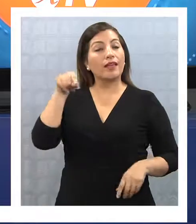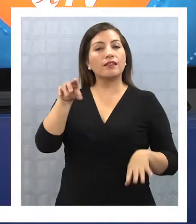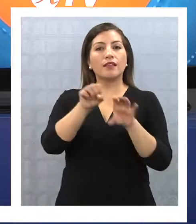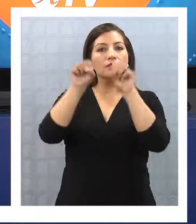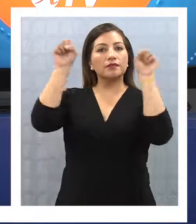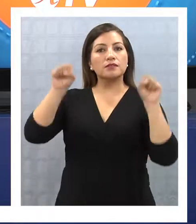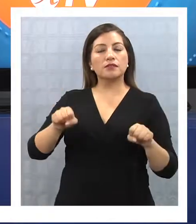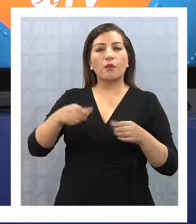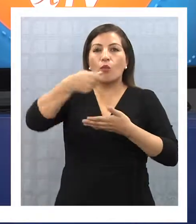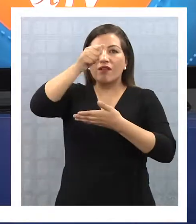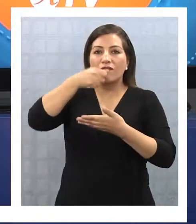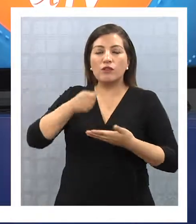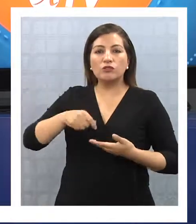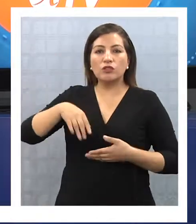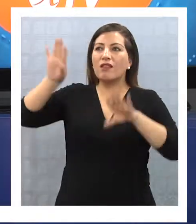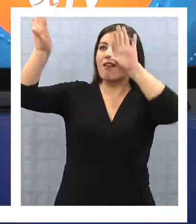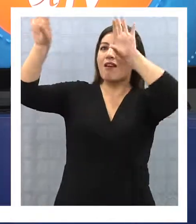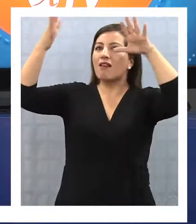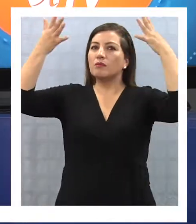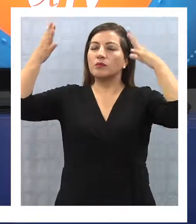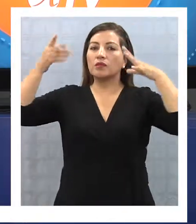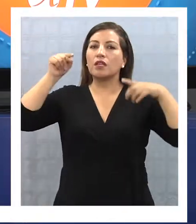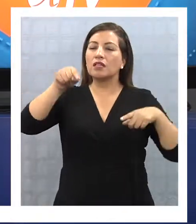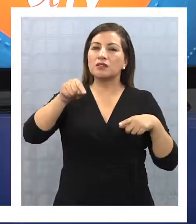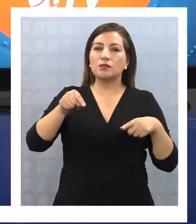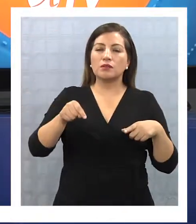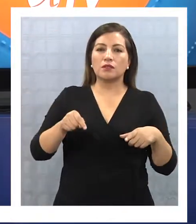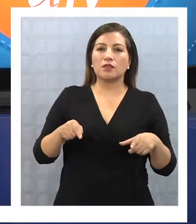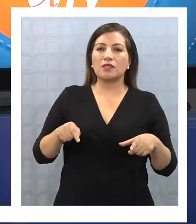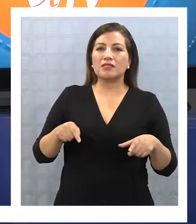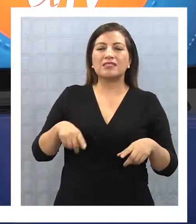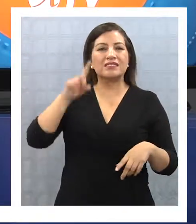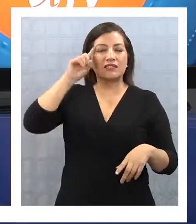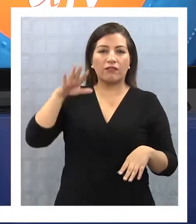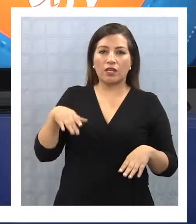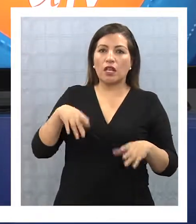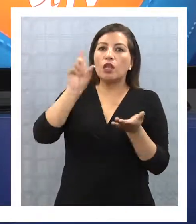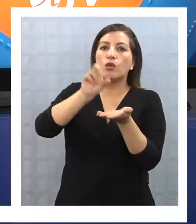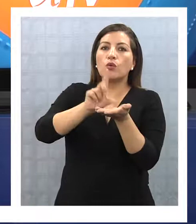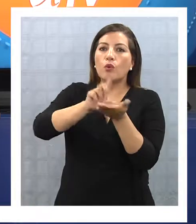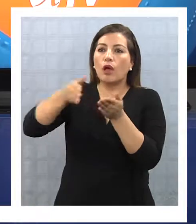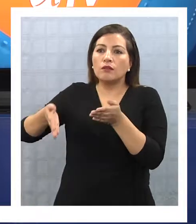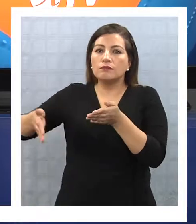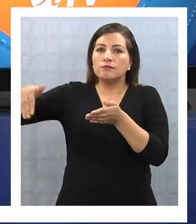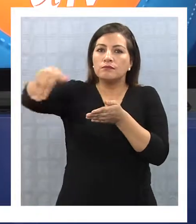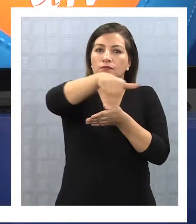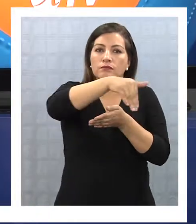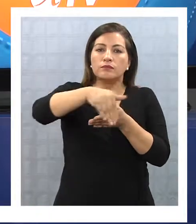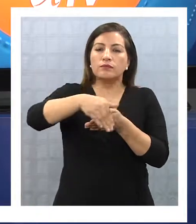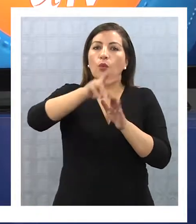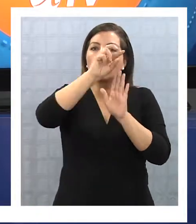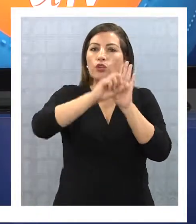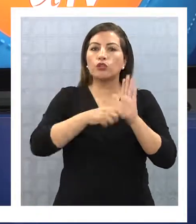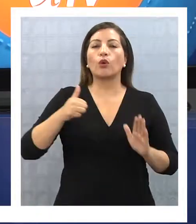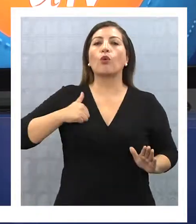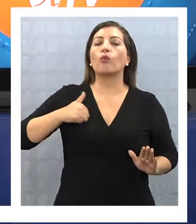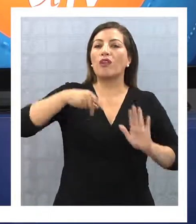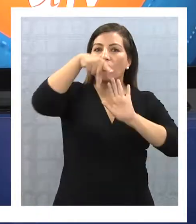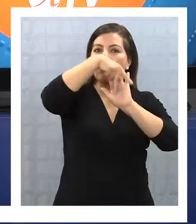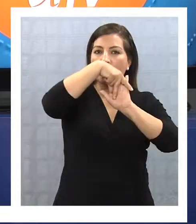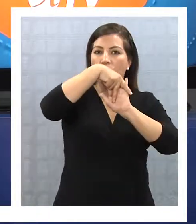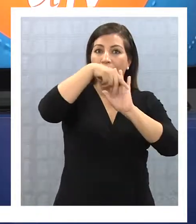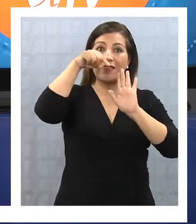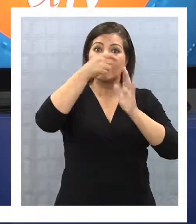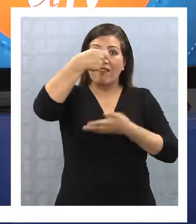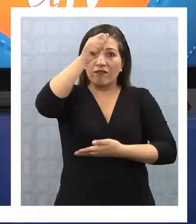sistema, o sea, la evaluación ambiental tiene que ver con, tiene un objeto bien preciso, que es delimitar y determinar si un proyecto cumple o no con la normativa ambiental vigente. En